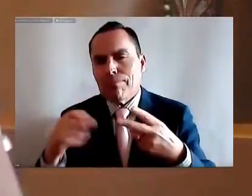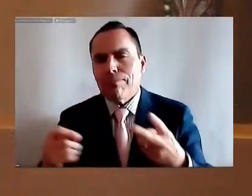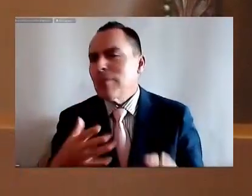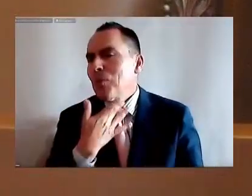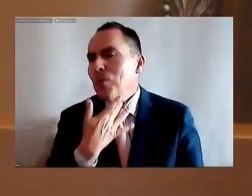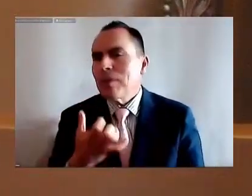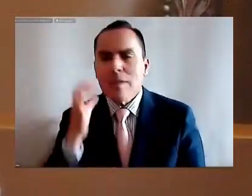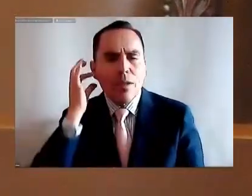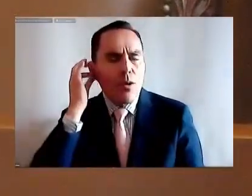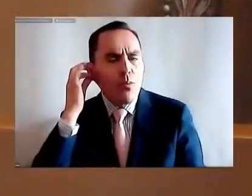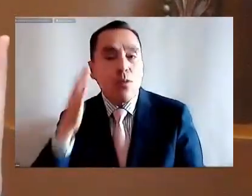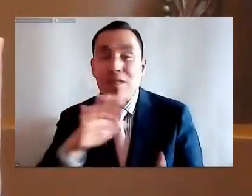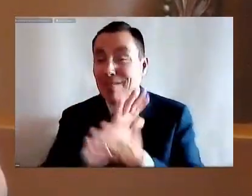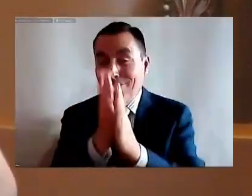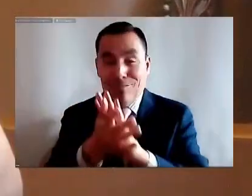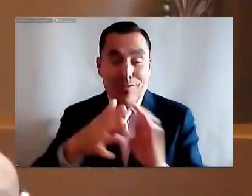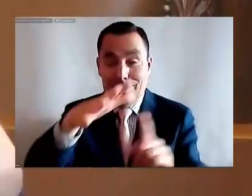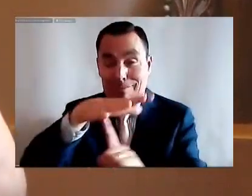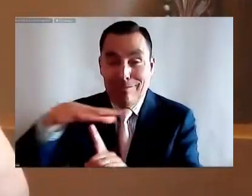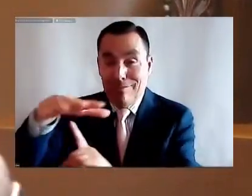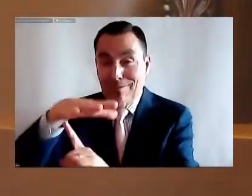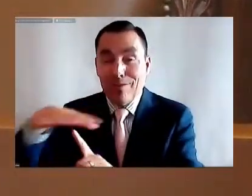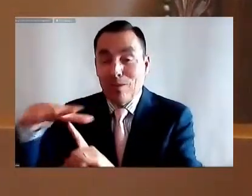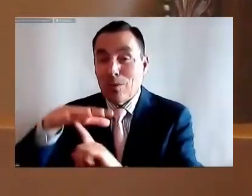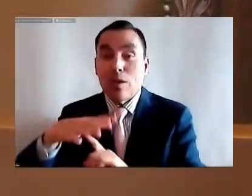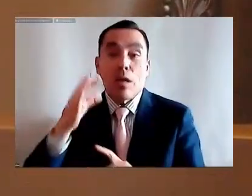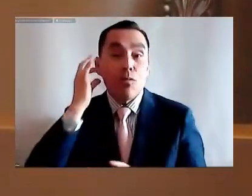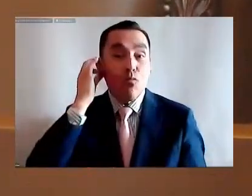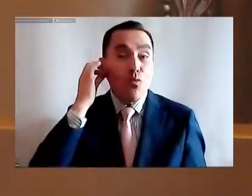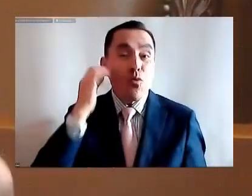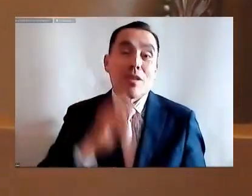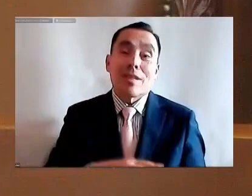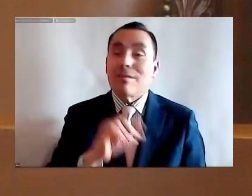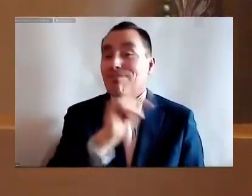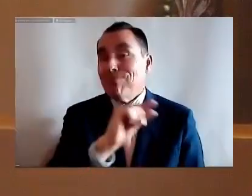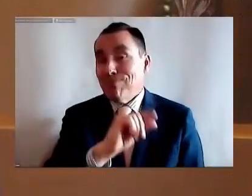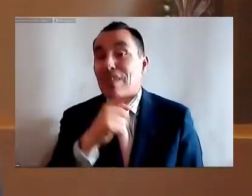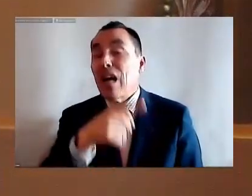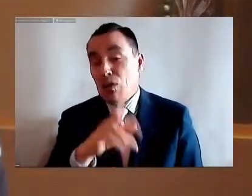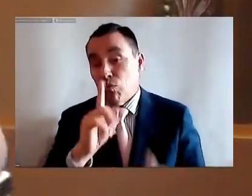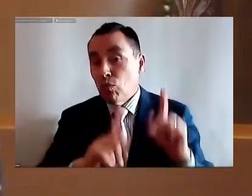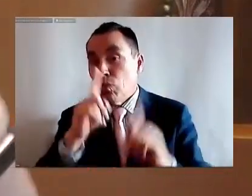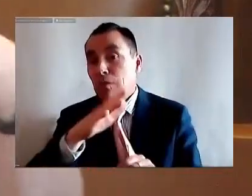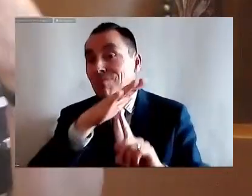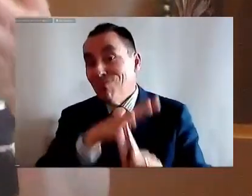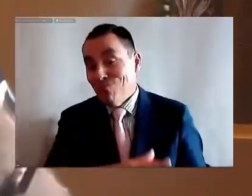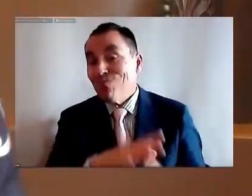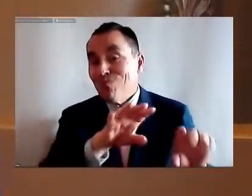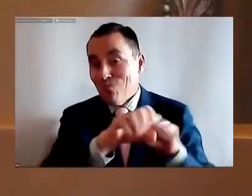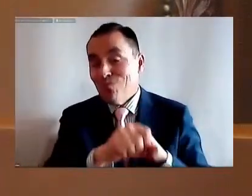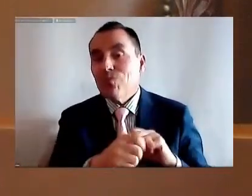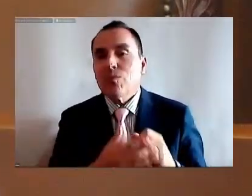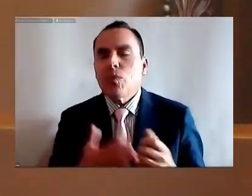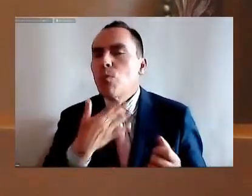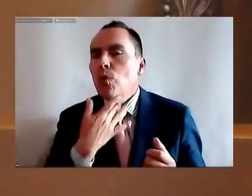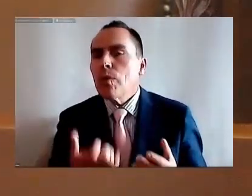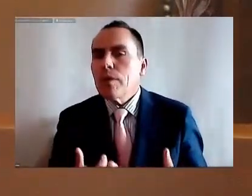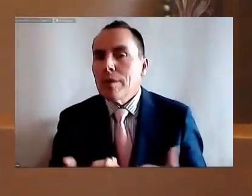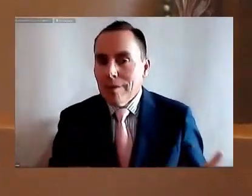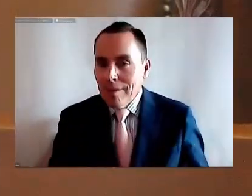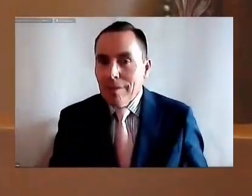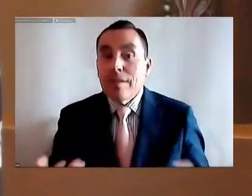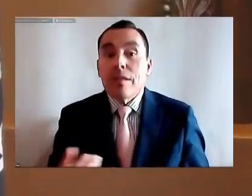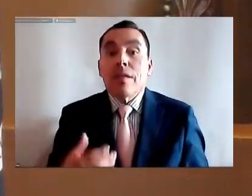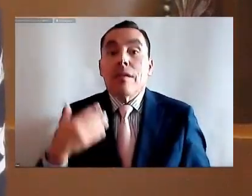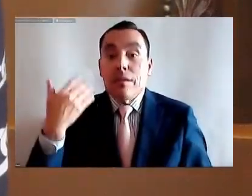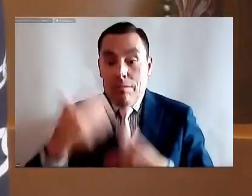todas las situaciones de desventaja y de falta de autonomía económica de las mujeres, que esto obviamente contribuye, o sea, es como causa y también consecuencia,